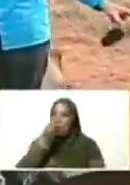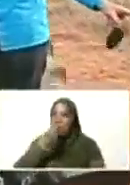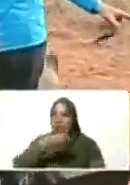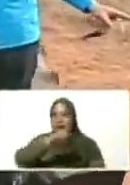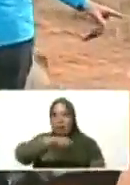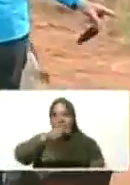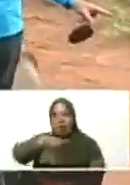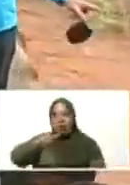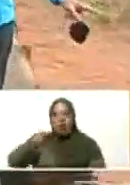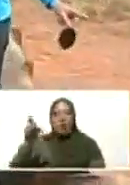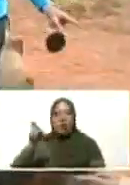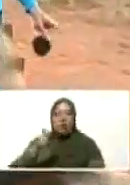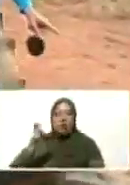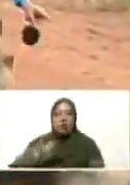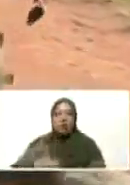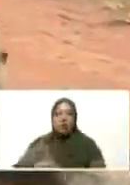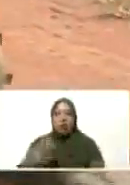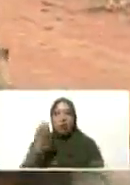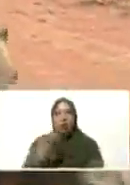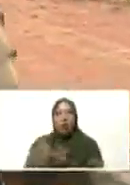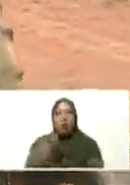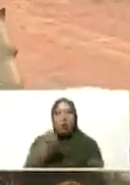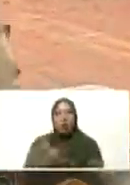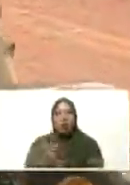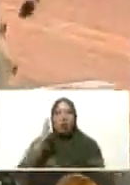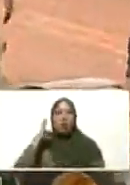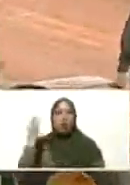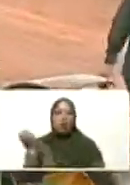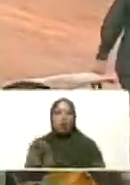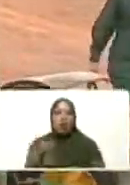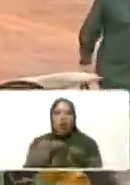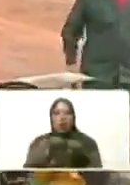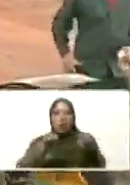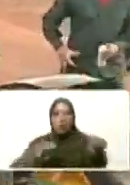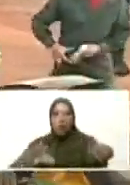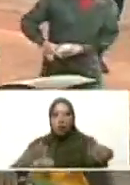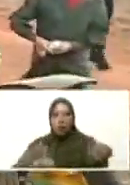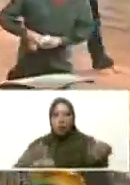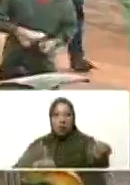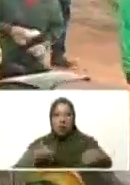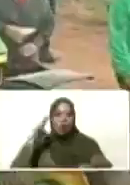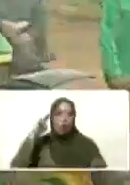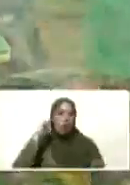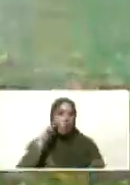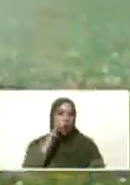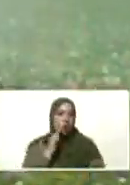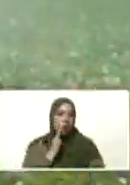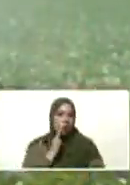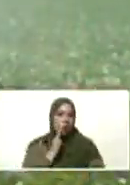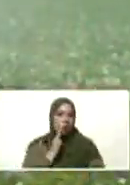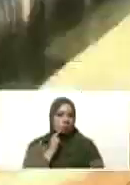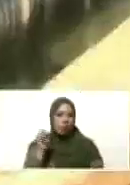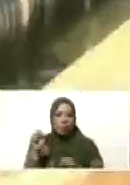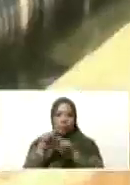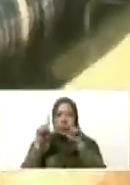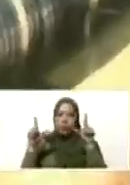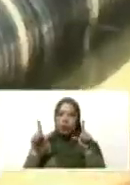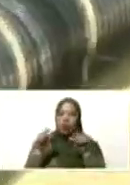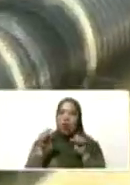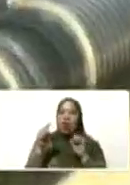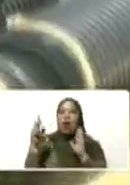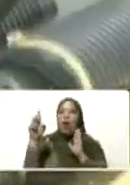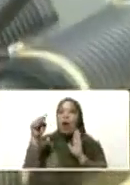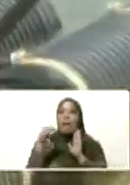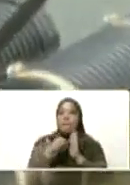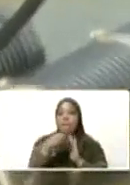eje Monagas, Anzoátegui, Guárico, Bolívar, es un eje maravilloso donde hay miles